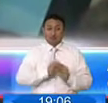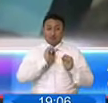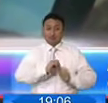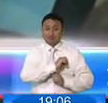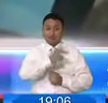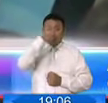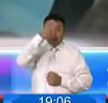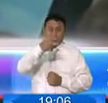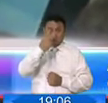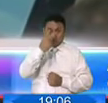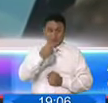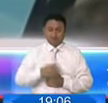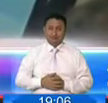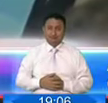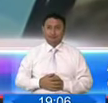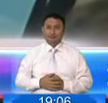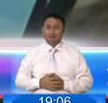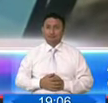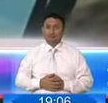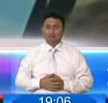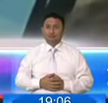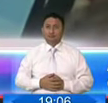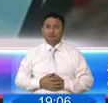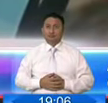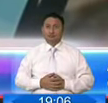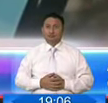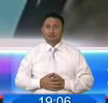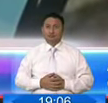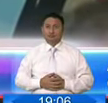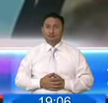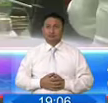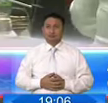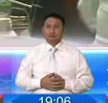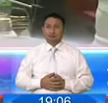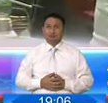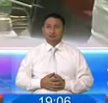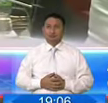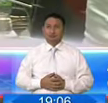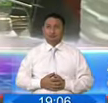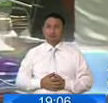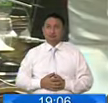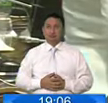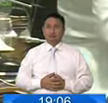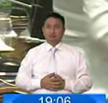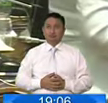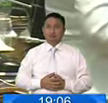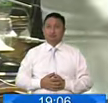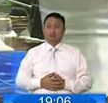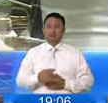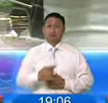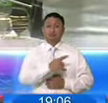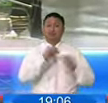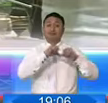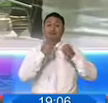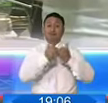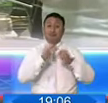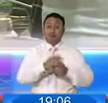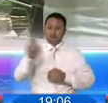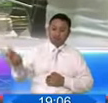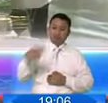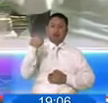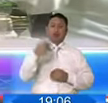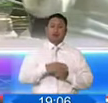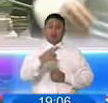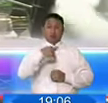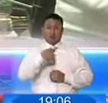registrados en estas imágenes internacional de la asambleísta que llega se dio la vuelta y